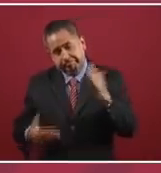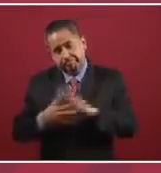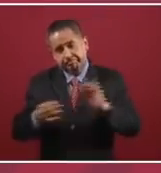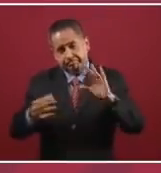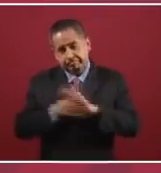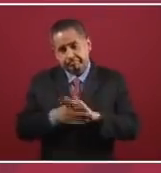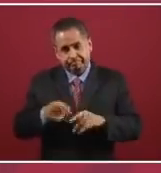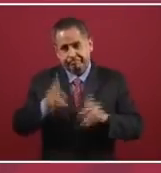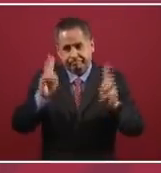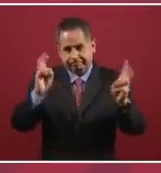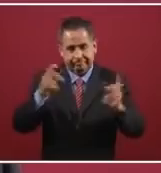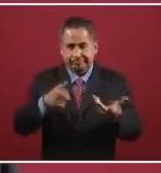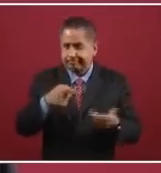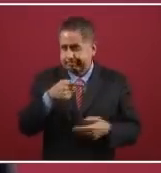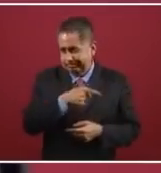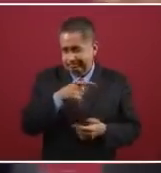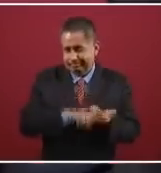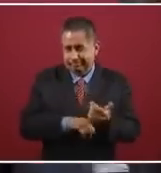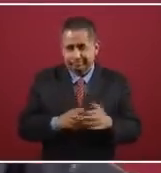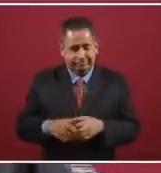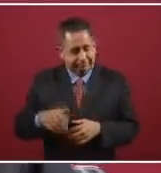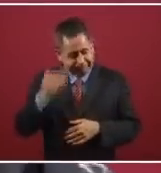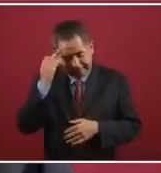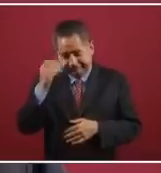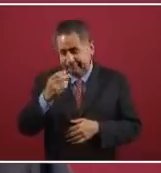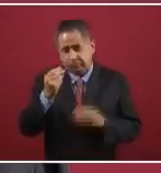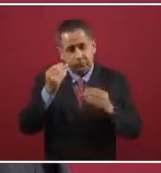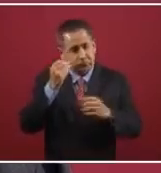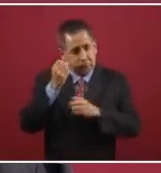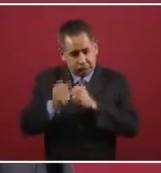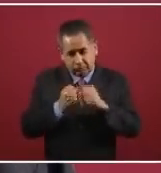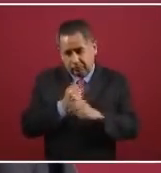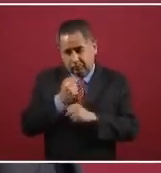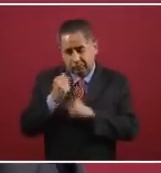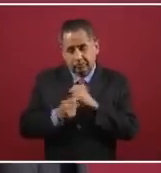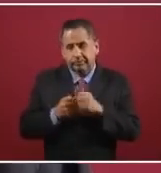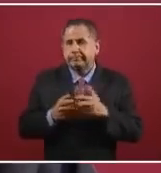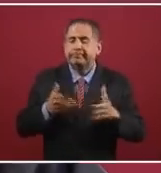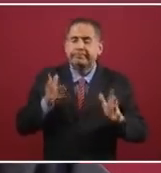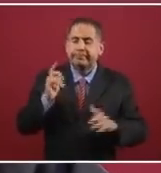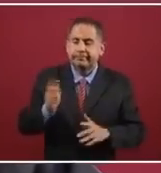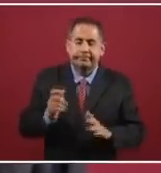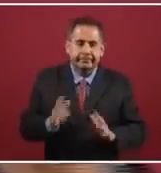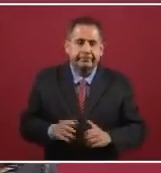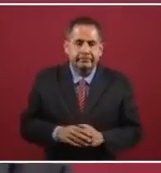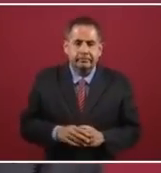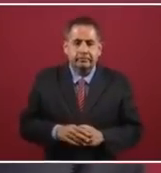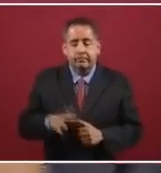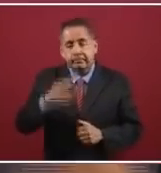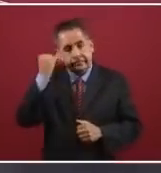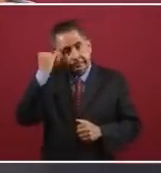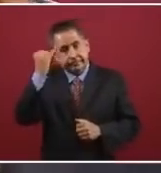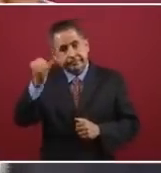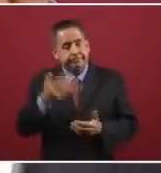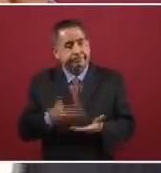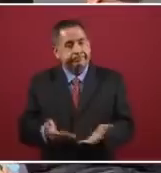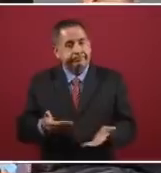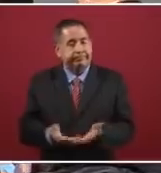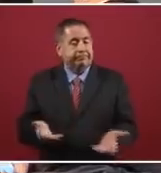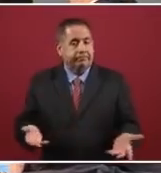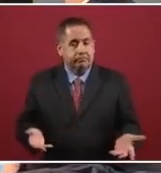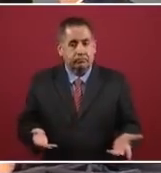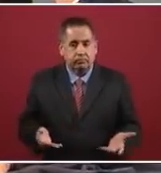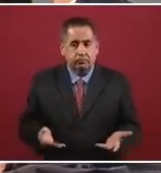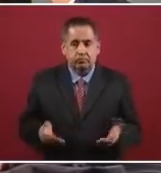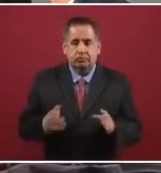hablando sobre ese tema durante mucho tiempo. Entonces, imagínense ahora